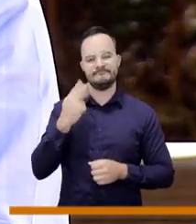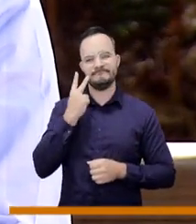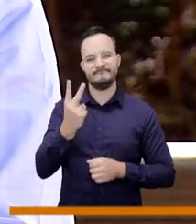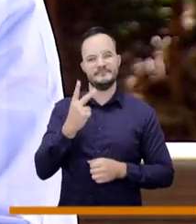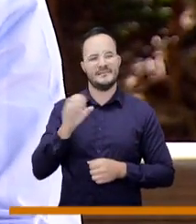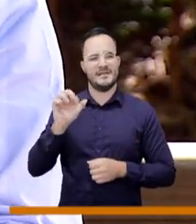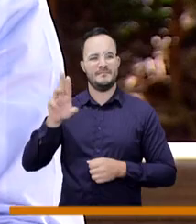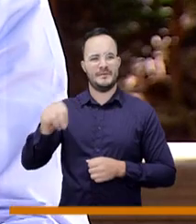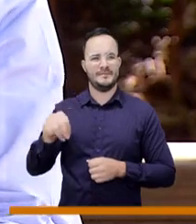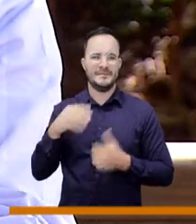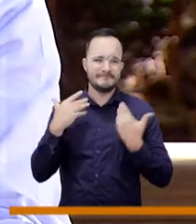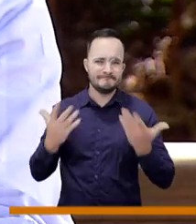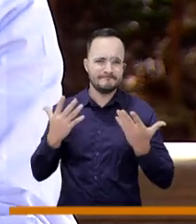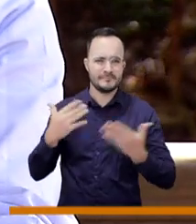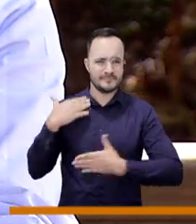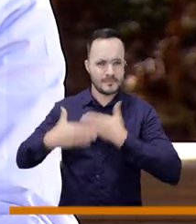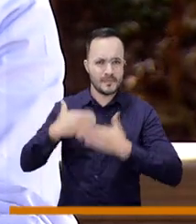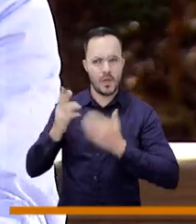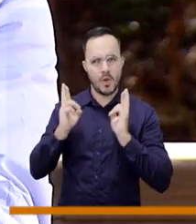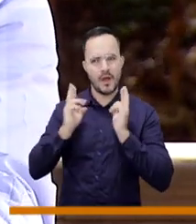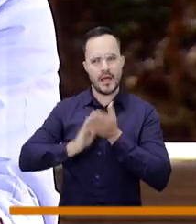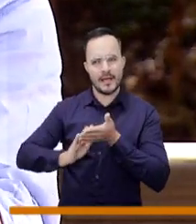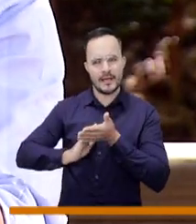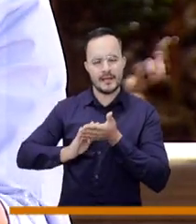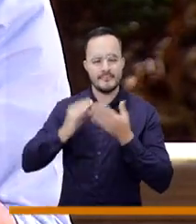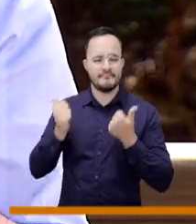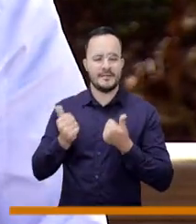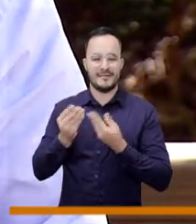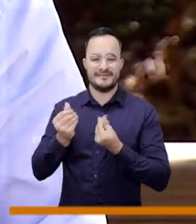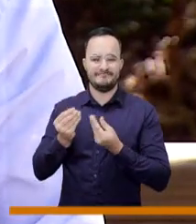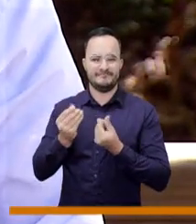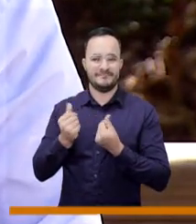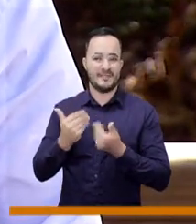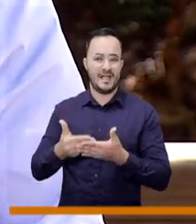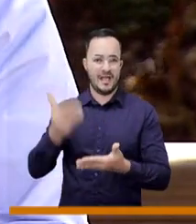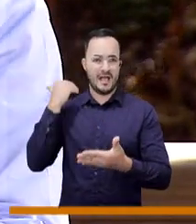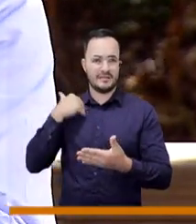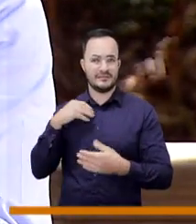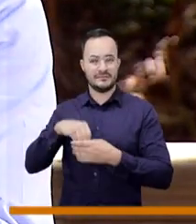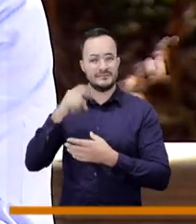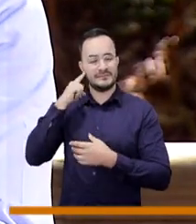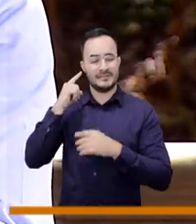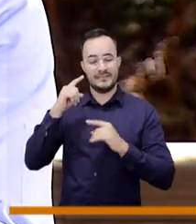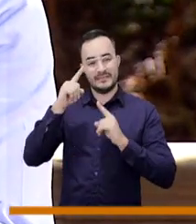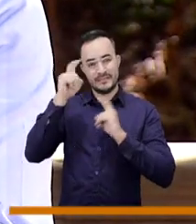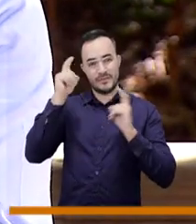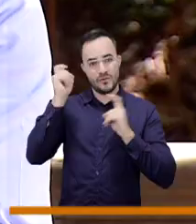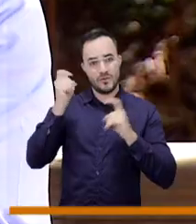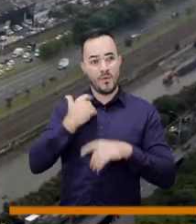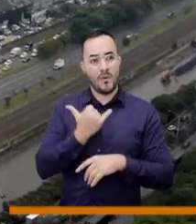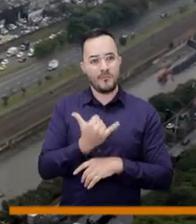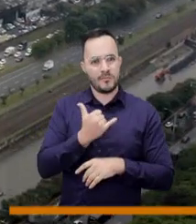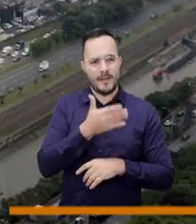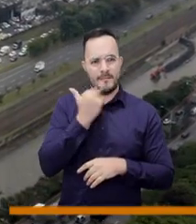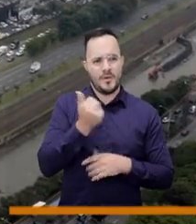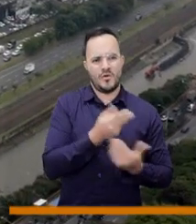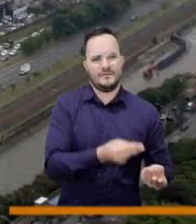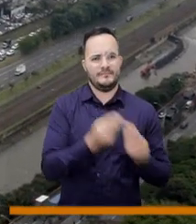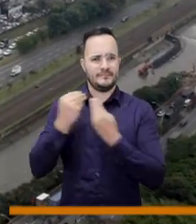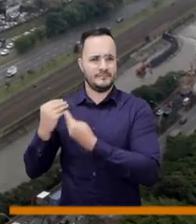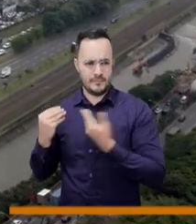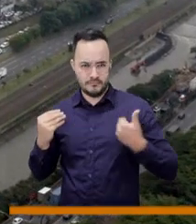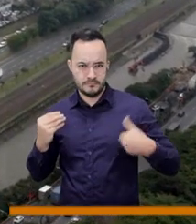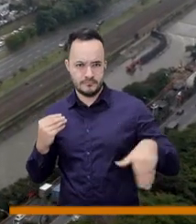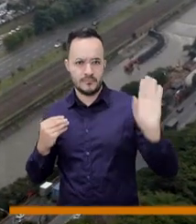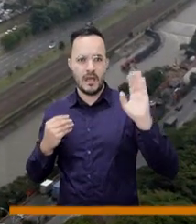la principal preocupación ha sido que EPM pueda sacar esos recursos que tenía invertidos en Tigo Une para